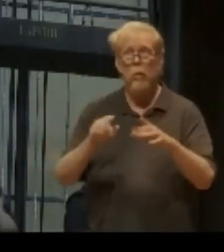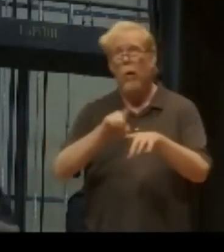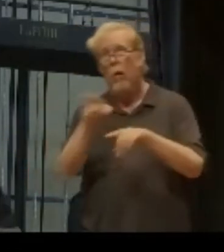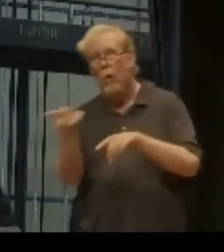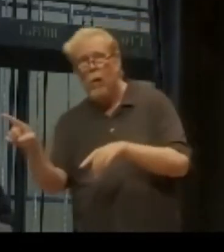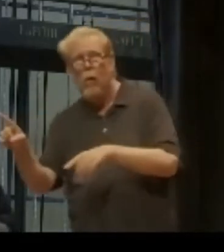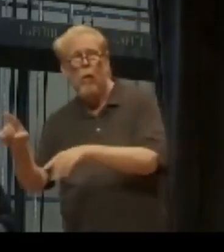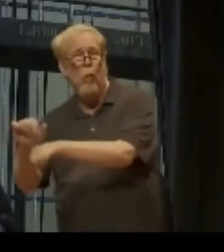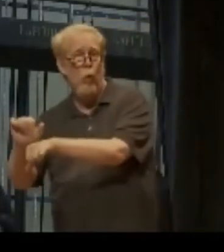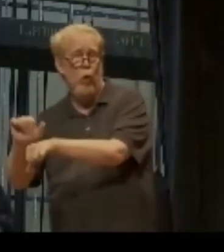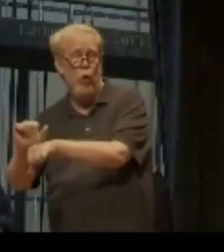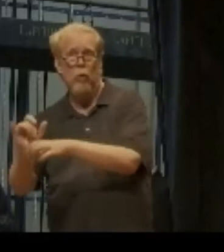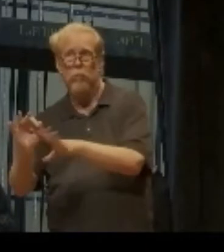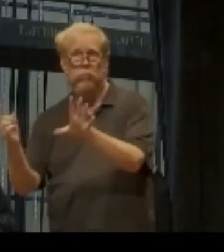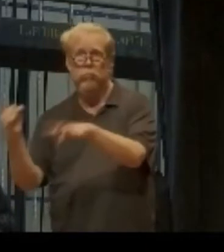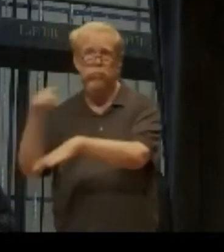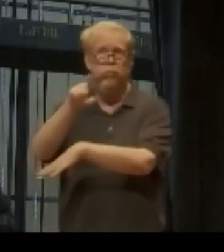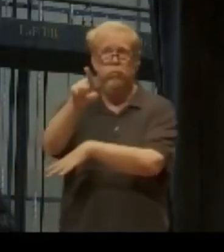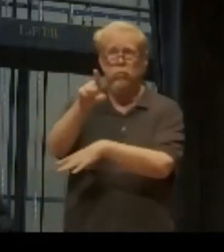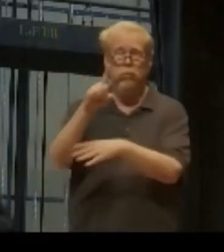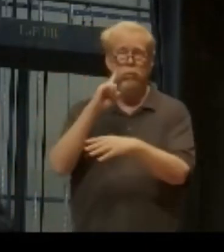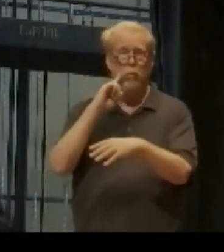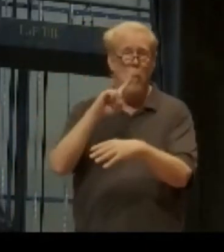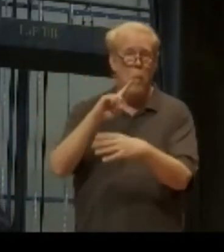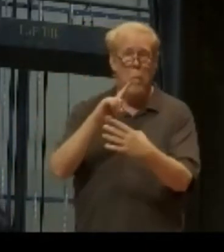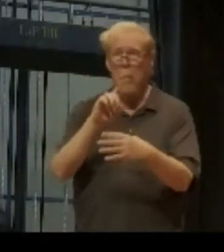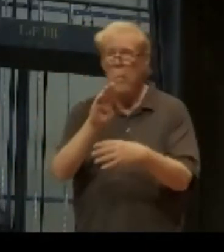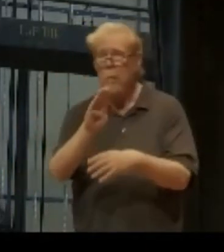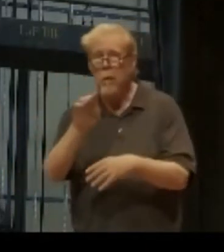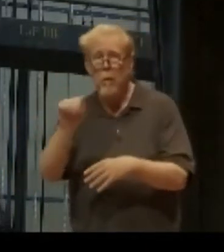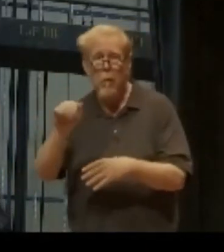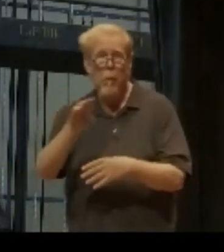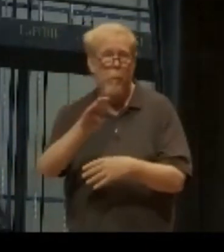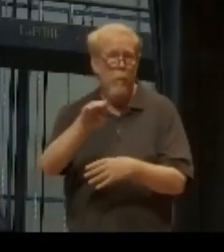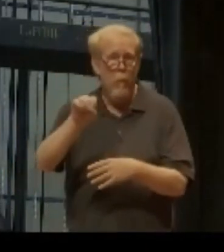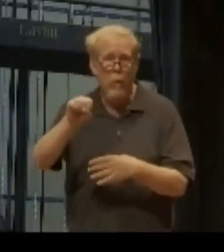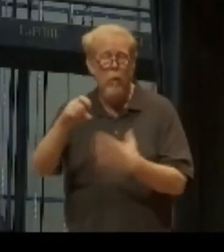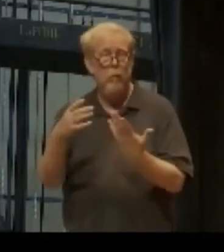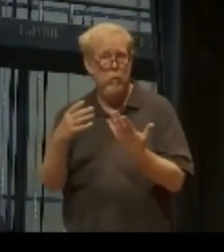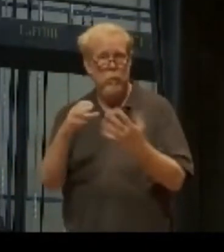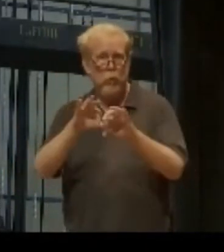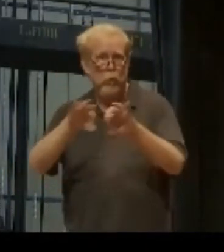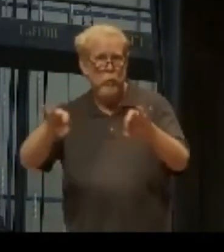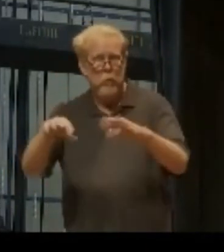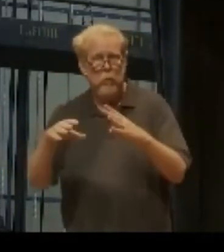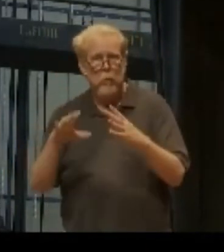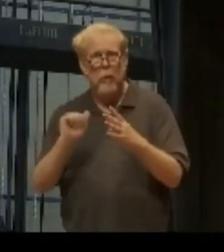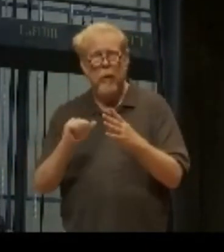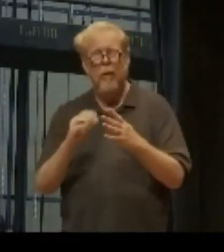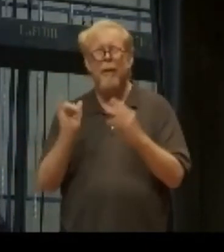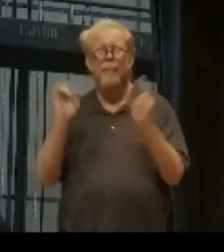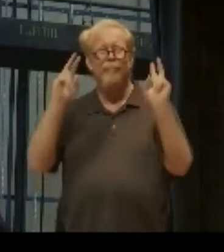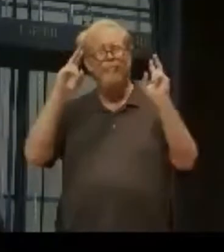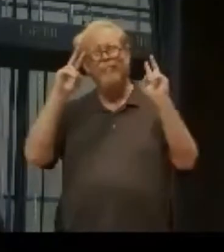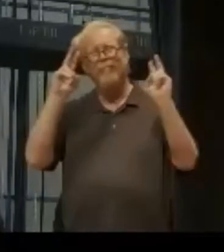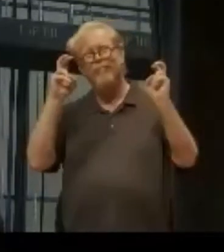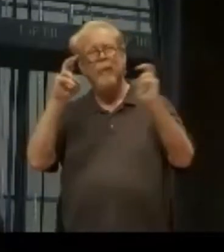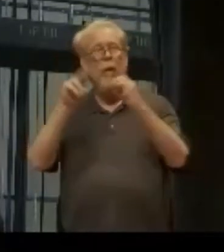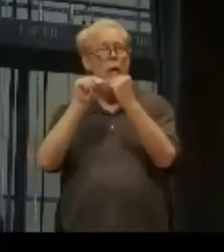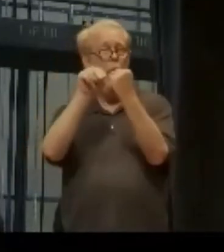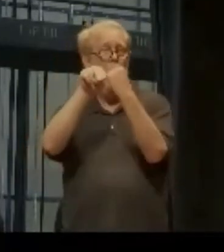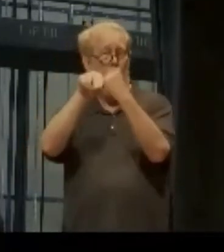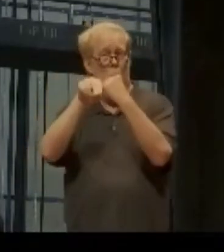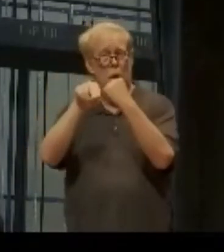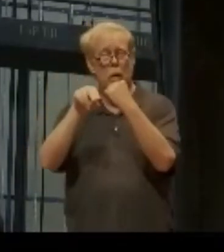tipo de título, pueden irse a trabajar por un tiempo, después regresar y seguir estudiando. Y eso es lo que queremos crear,